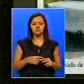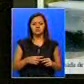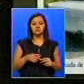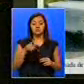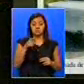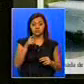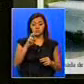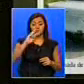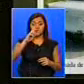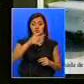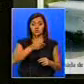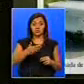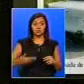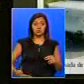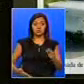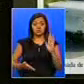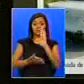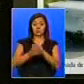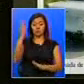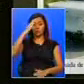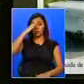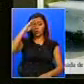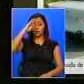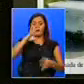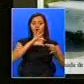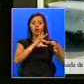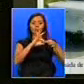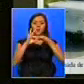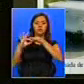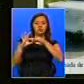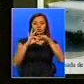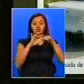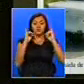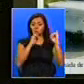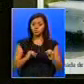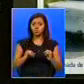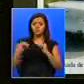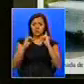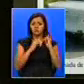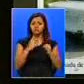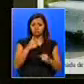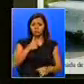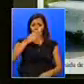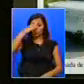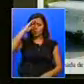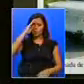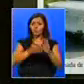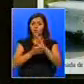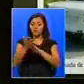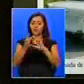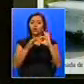Porque el vicepresidente estuvo en Cuba y estuvo hablando de cooperación industrial. Y lo vuelvo a decir, yo fui a Cuba a establecer